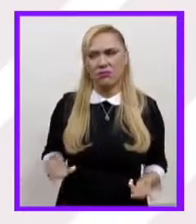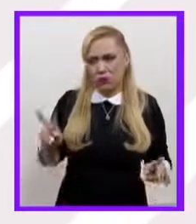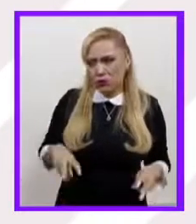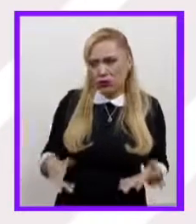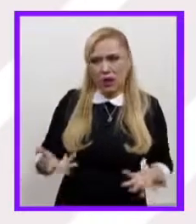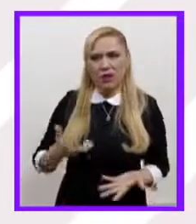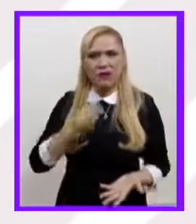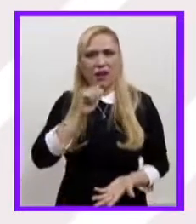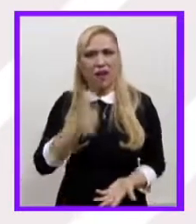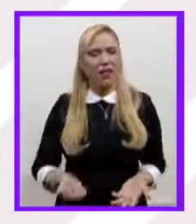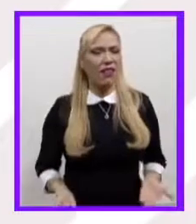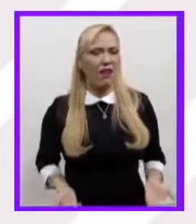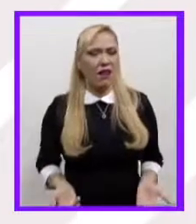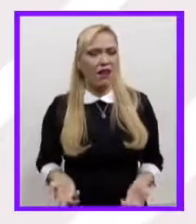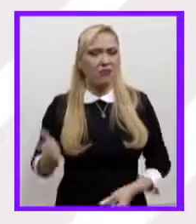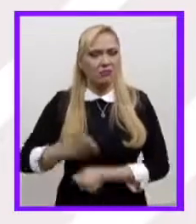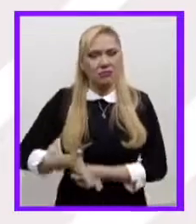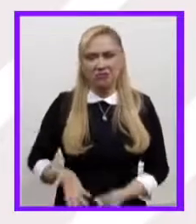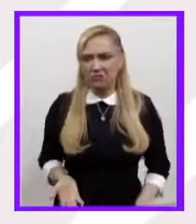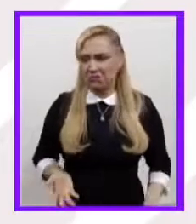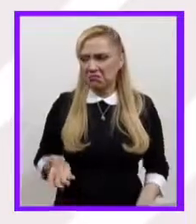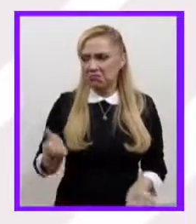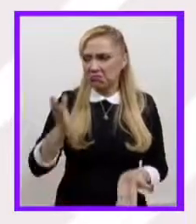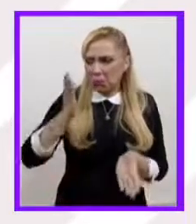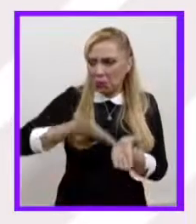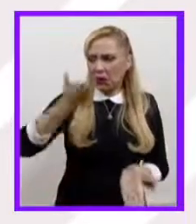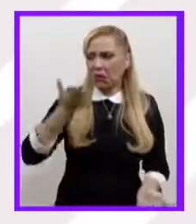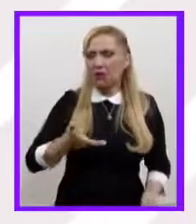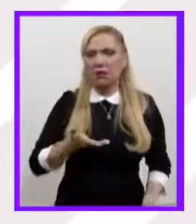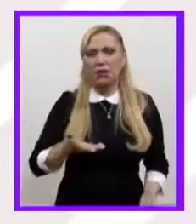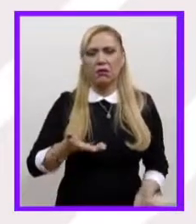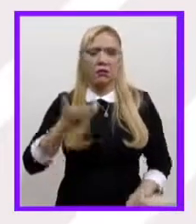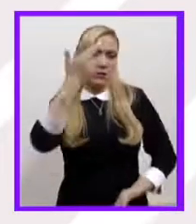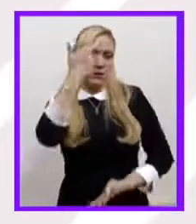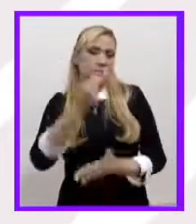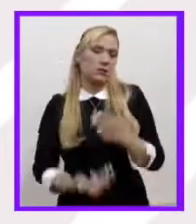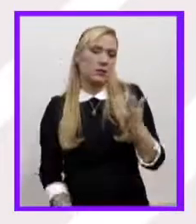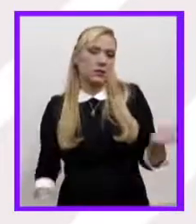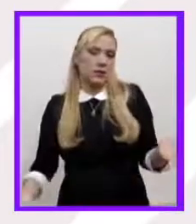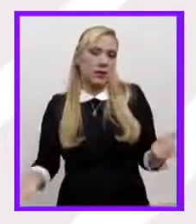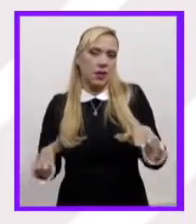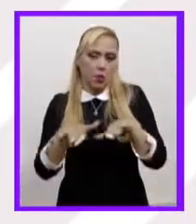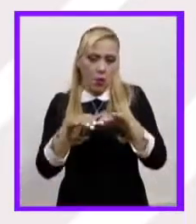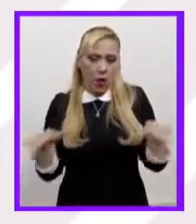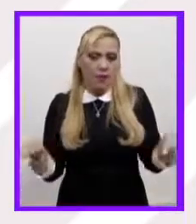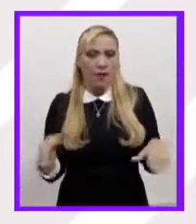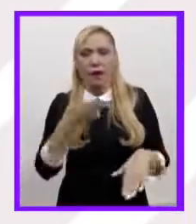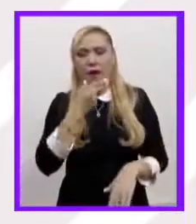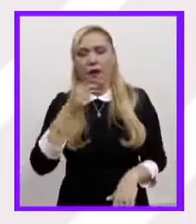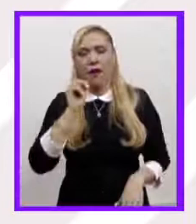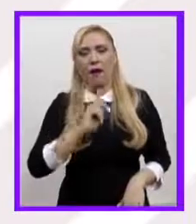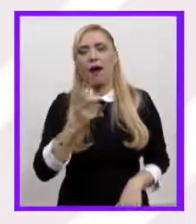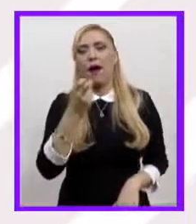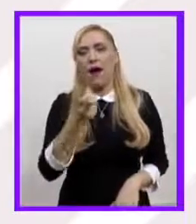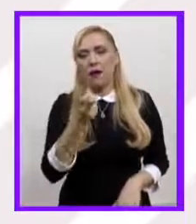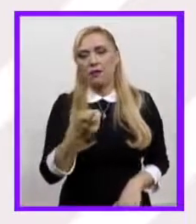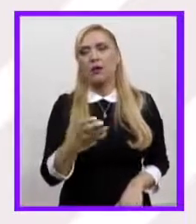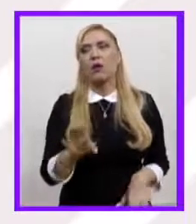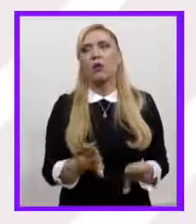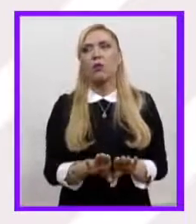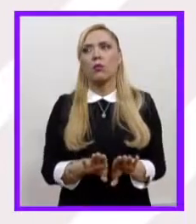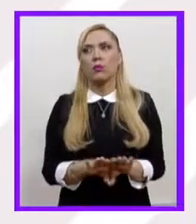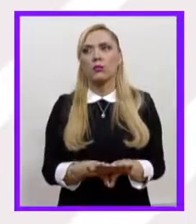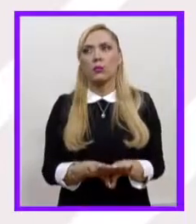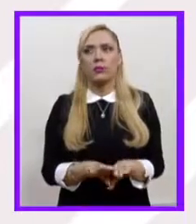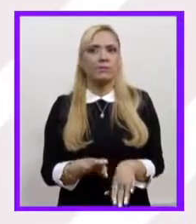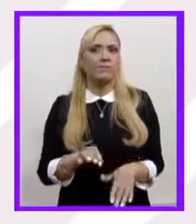lleva a cabo, no se ejecuta esa sanción, y en ese sentido se viola el principio de igualdad. Y se viola como a partir de acciones